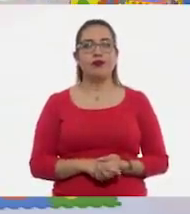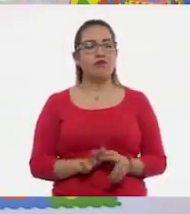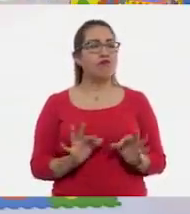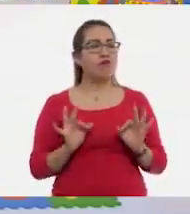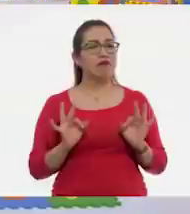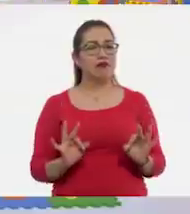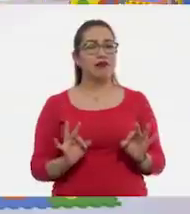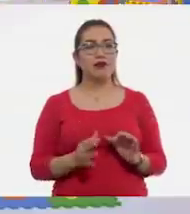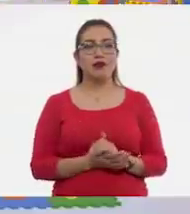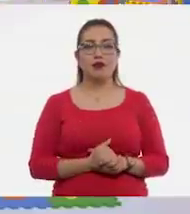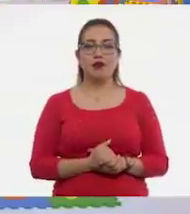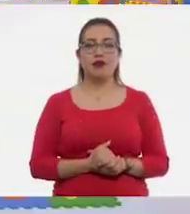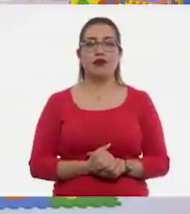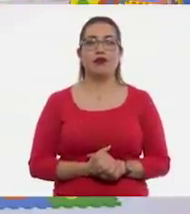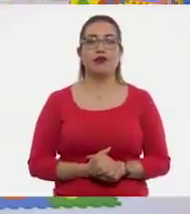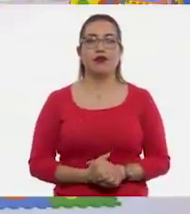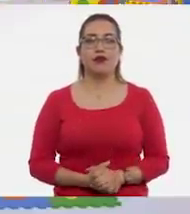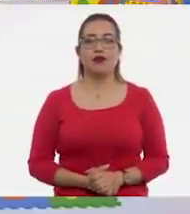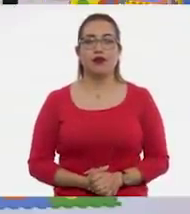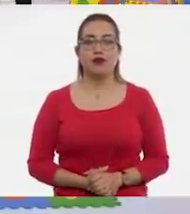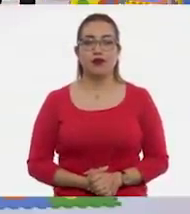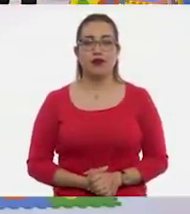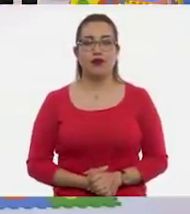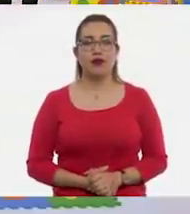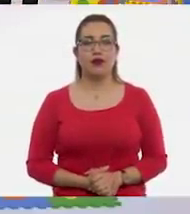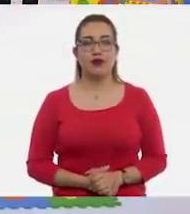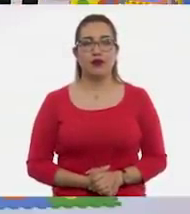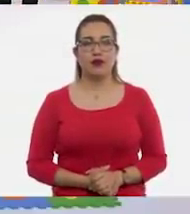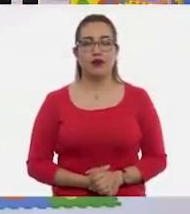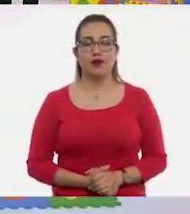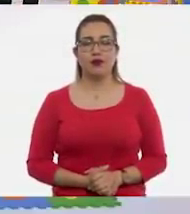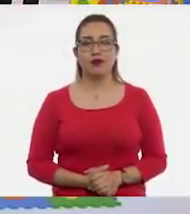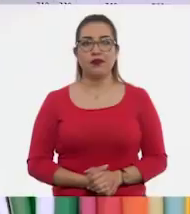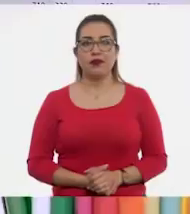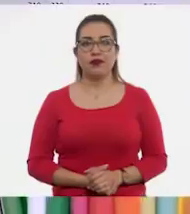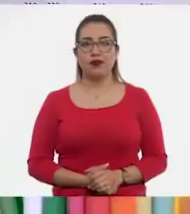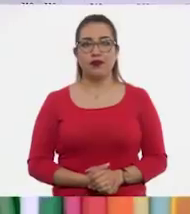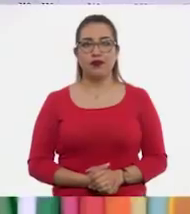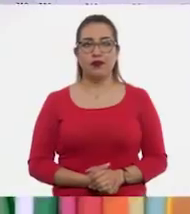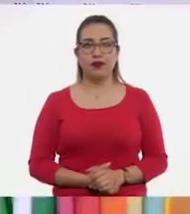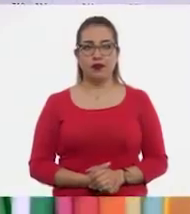Perfecto. Uy, ¿me cabrán? Yo creo que sí. A ver,